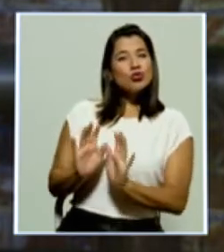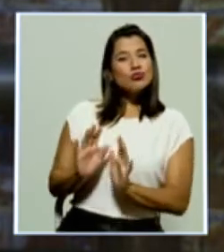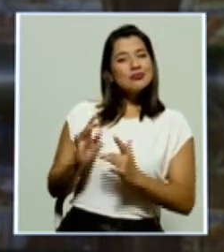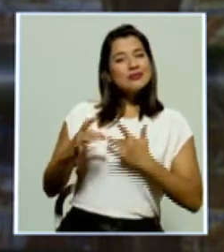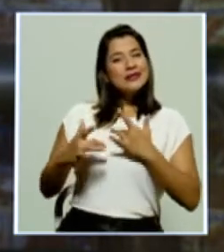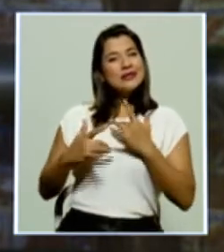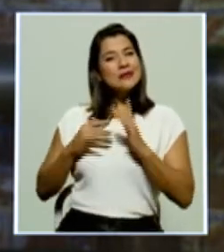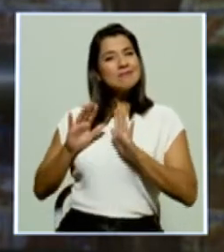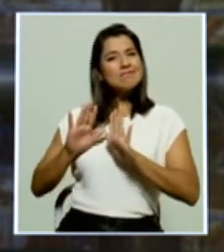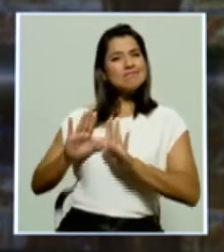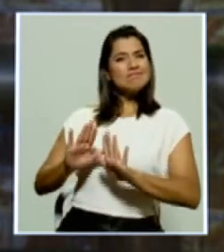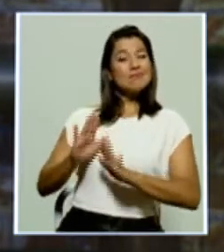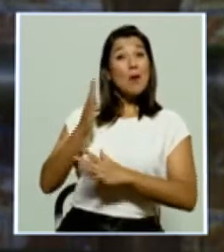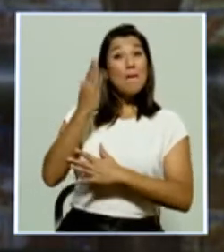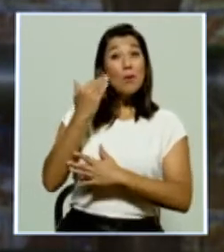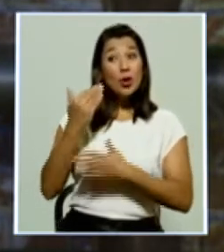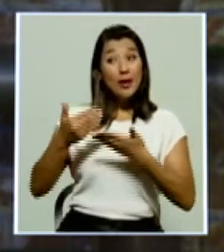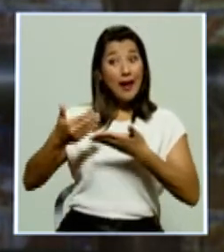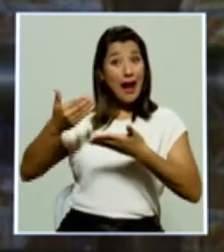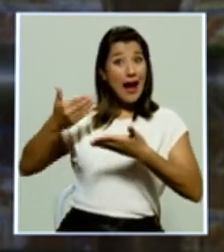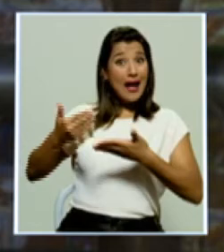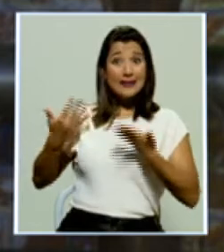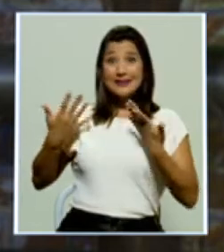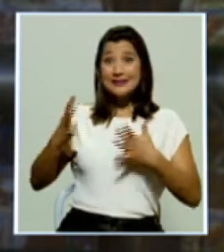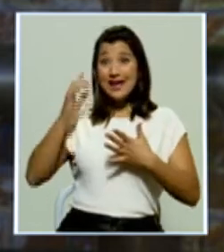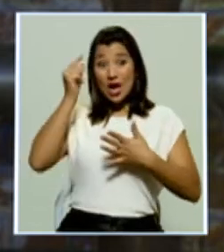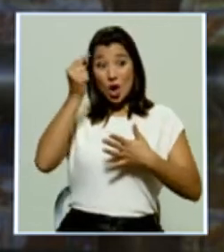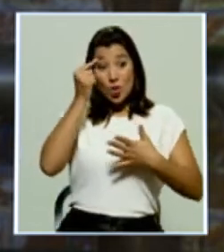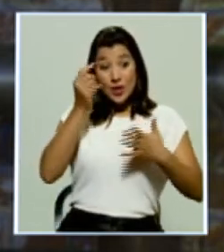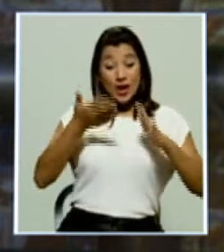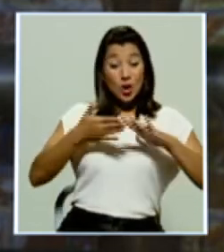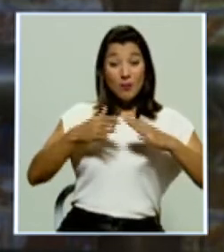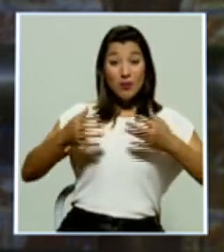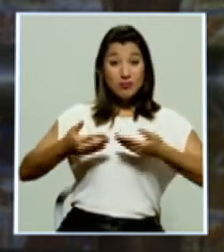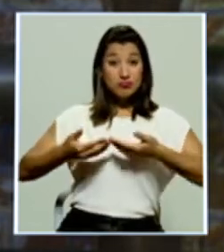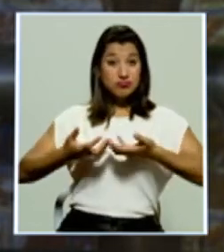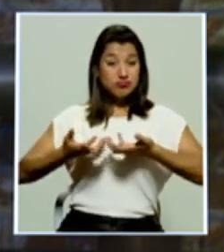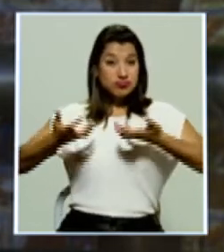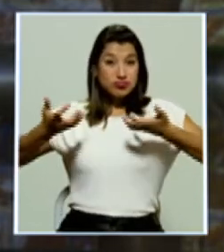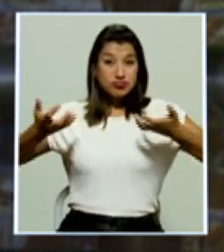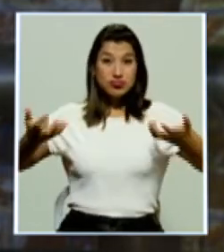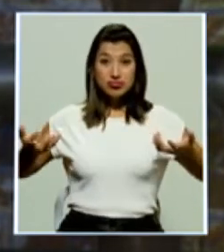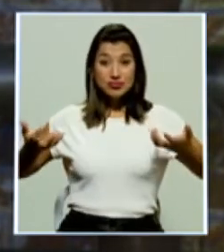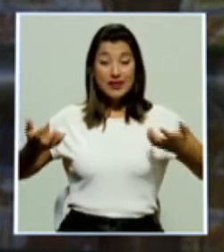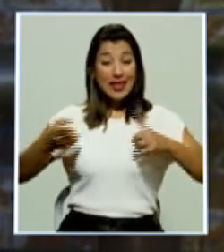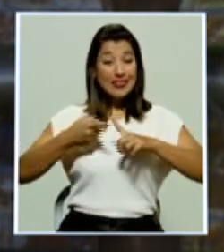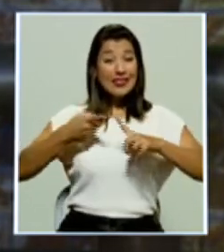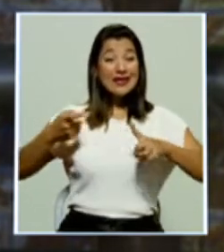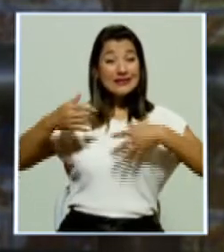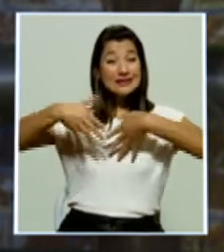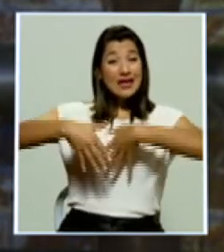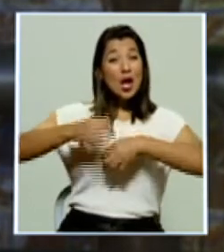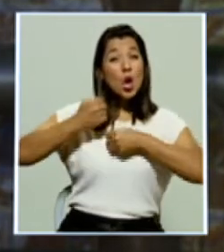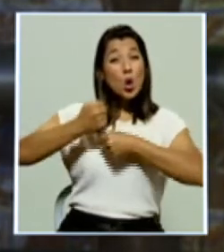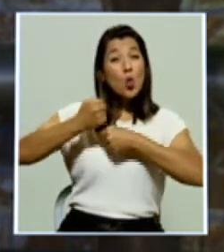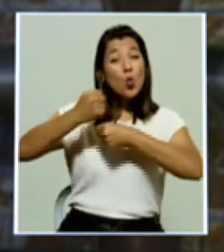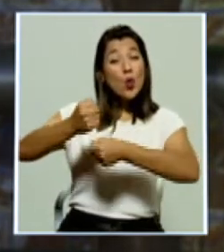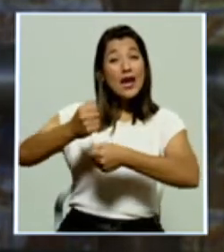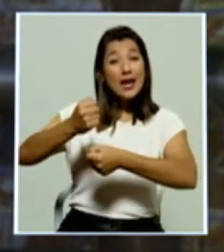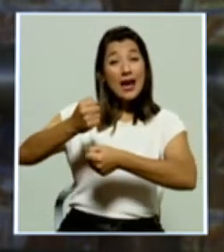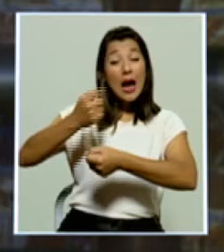de polarización desde la huelga contra el combo fiscal,